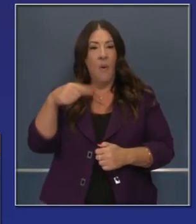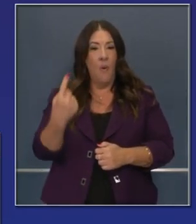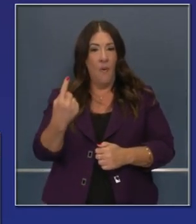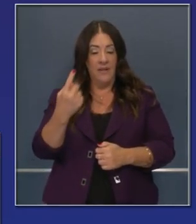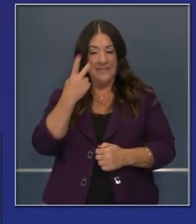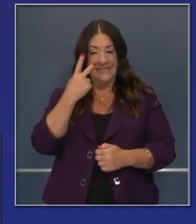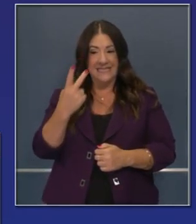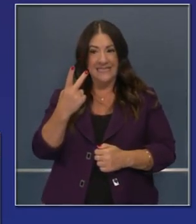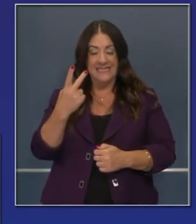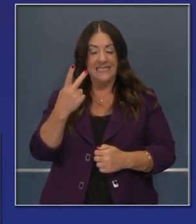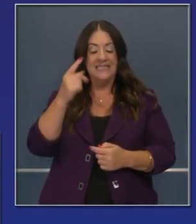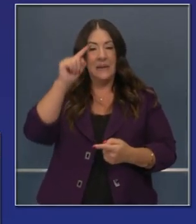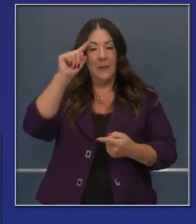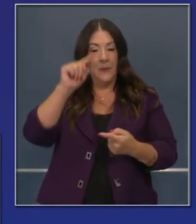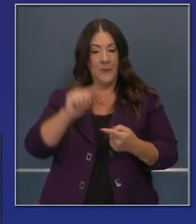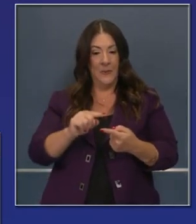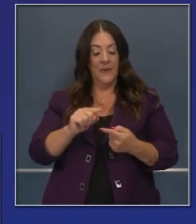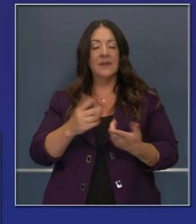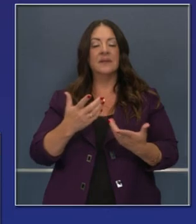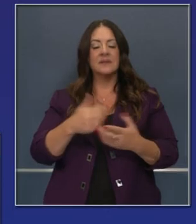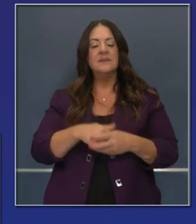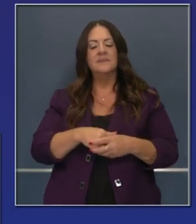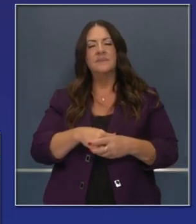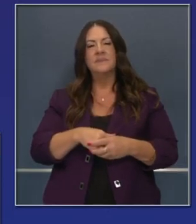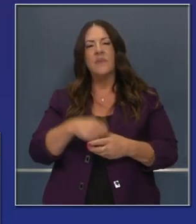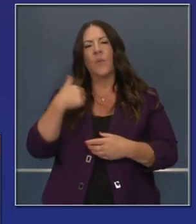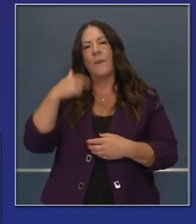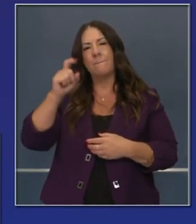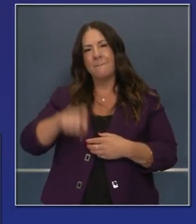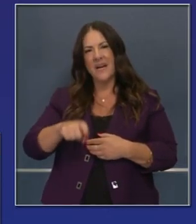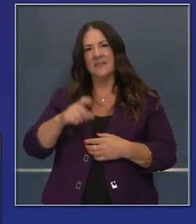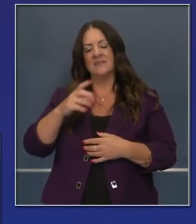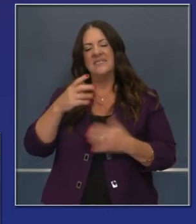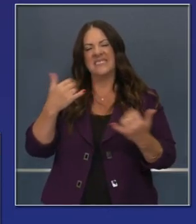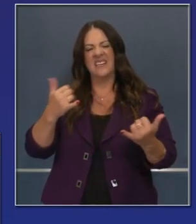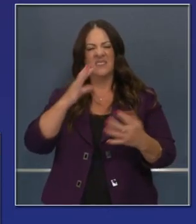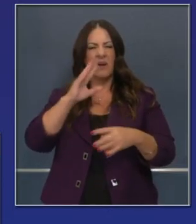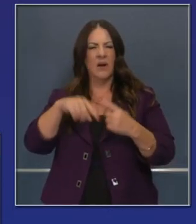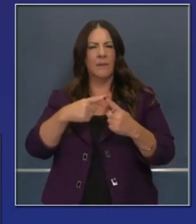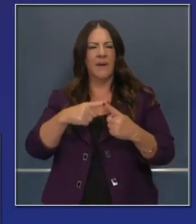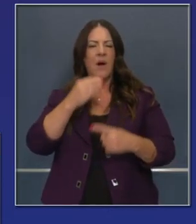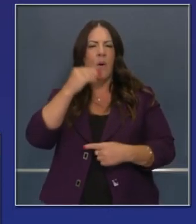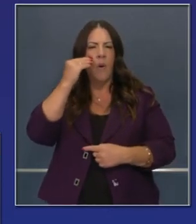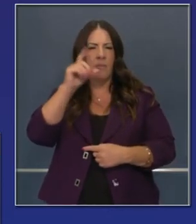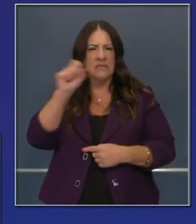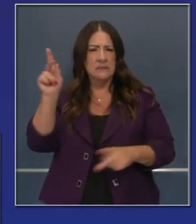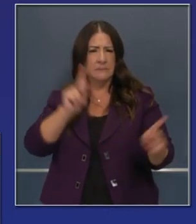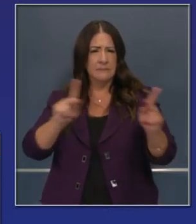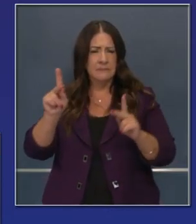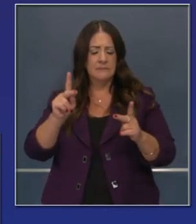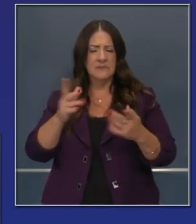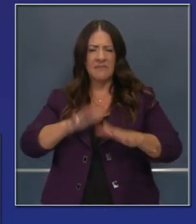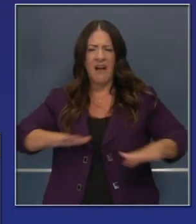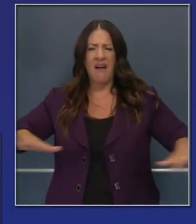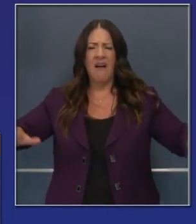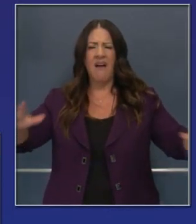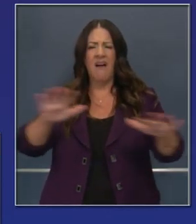viendo una disminución y no solo aplanamiento del índice de crecimiento, tenemos que abordar el problema del